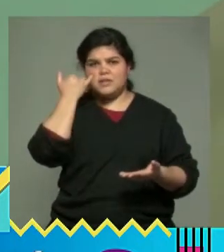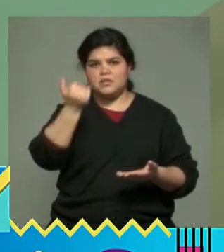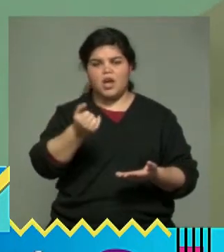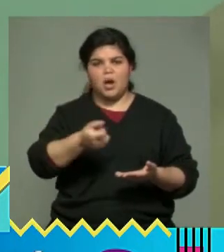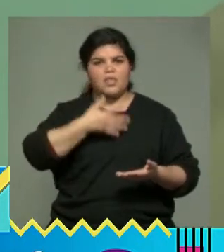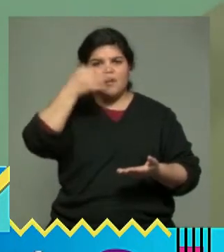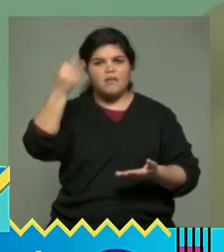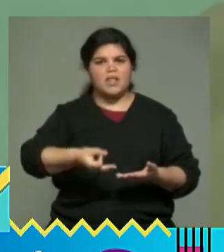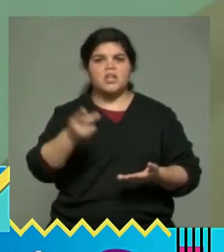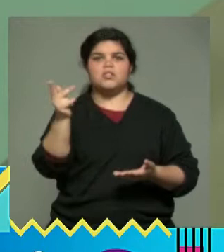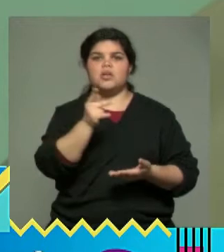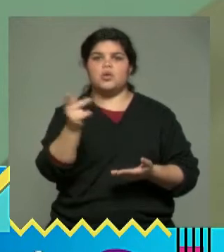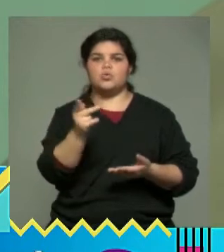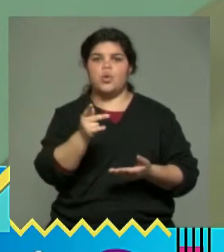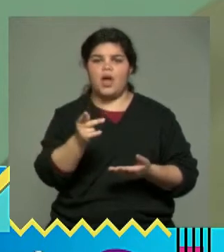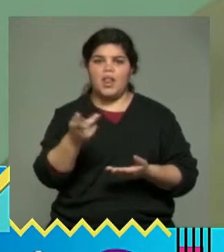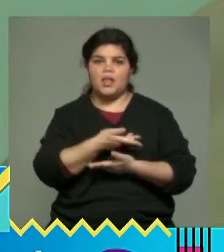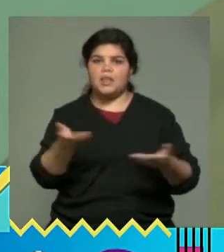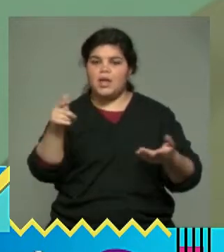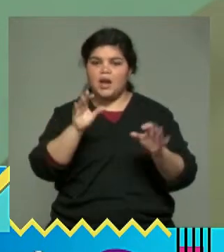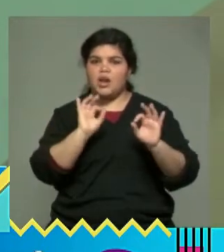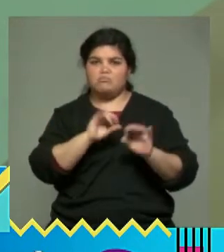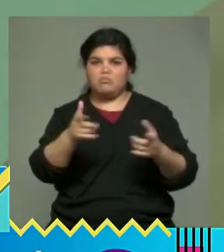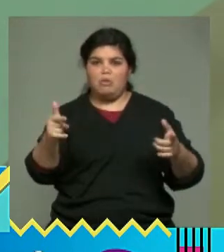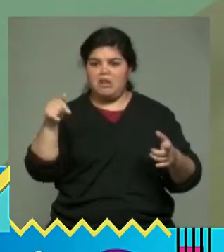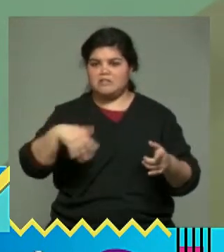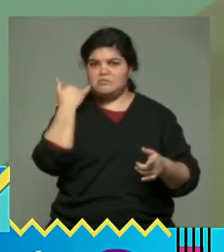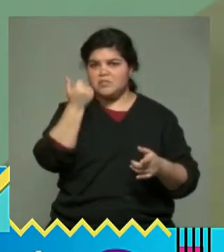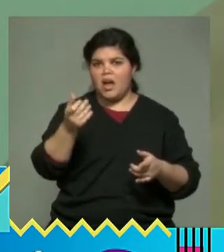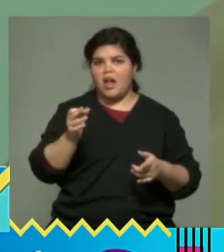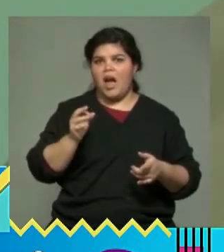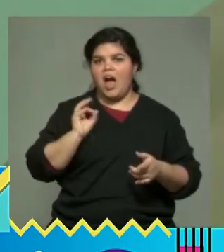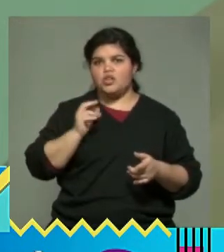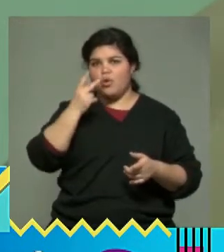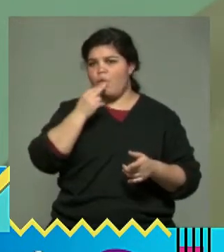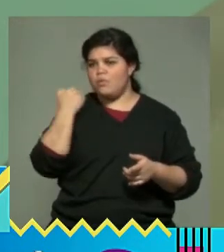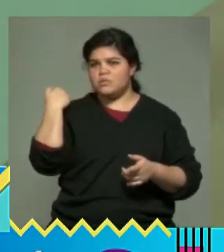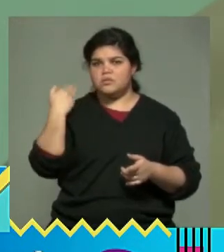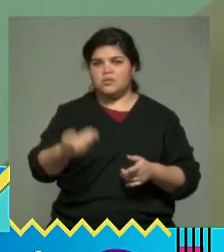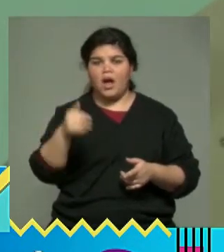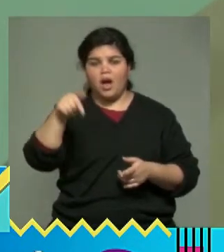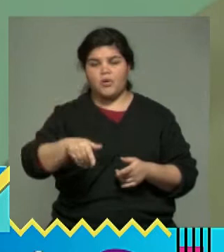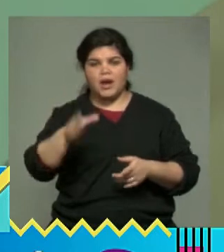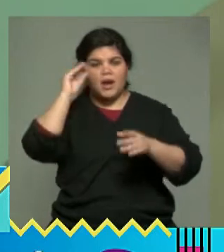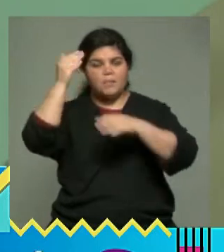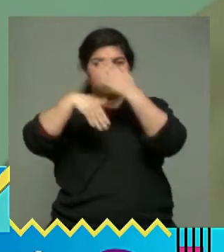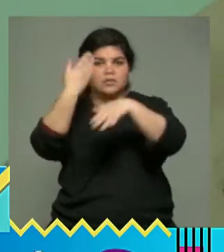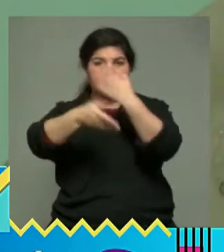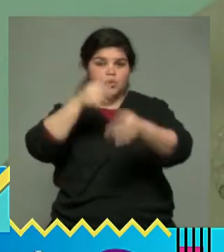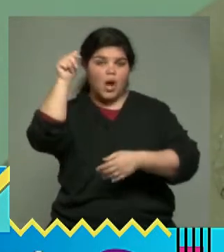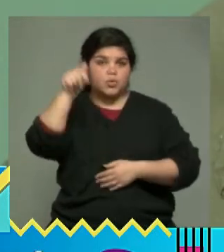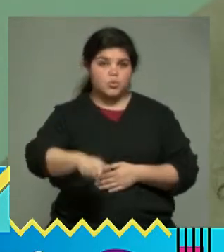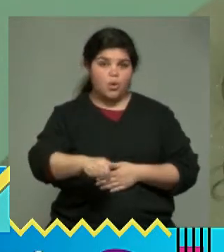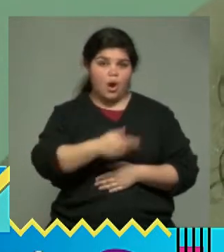de educación sexual integral. Este año cumple 11 años la ley y no se ha llevado adelante. Recién ahora hacen una capacitación en el sur, el gobierno.